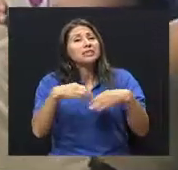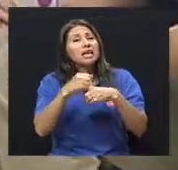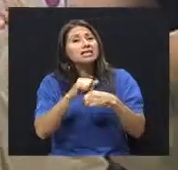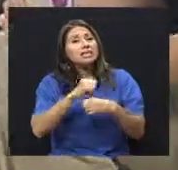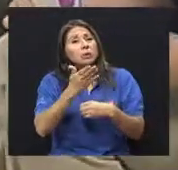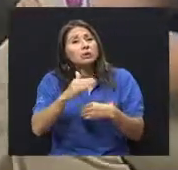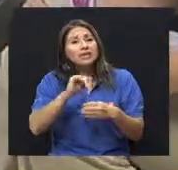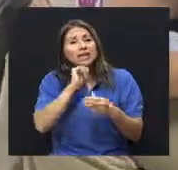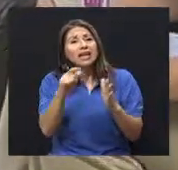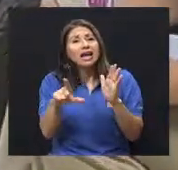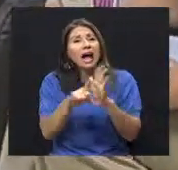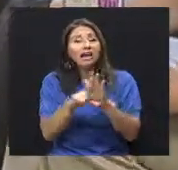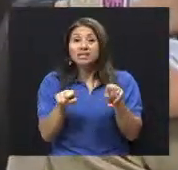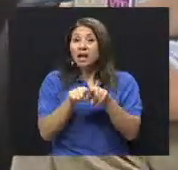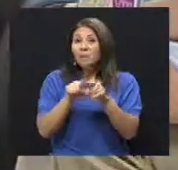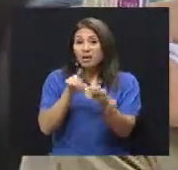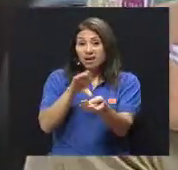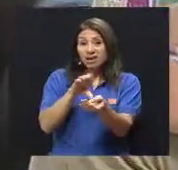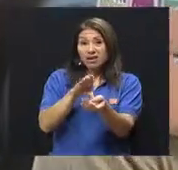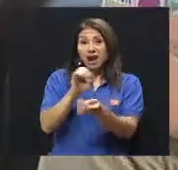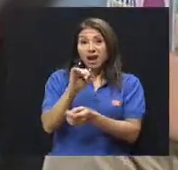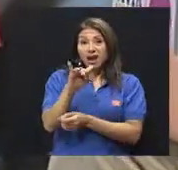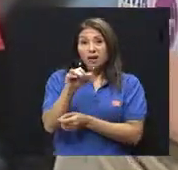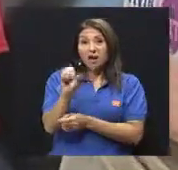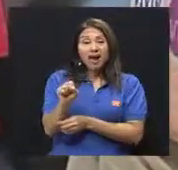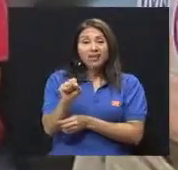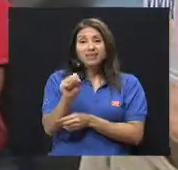EBAIS no pueden atender a muchas personas.